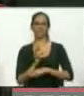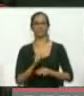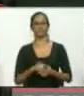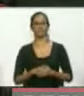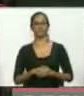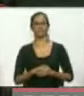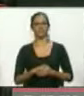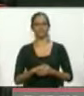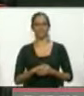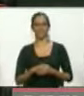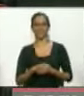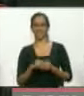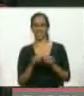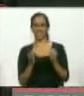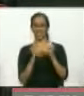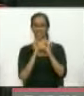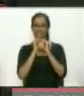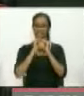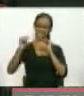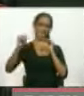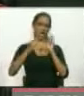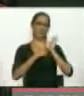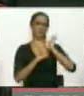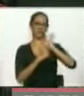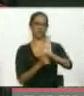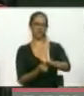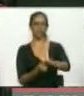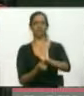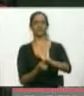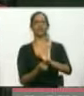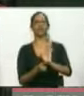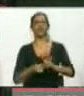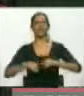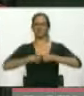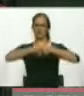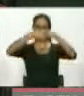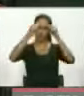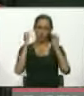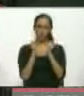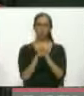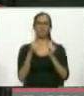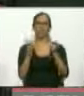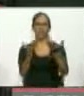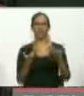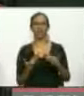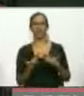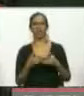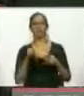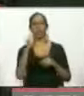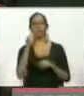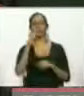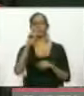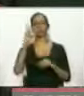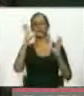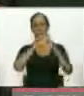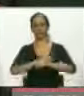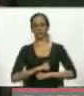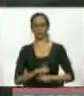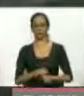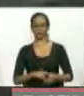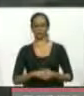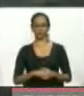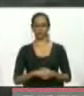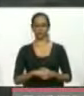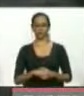arras de vuelo a mostrar lo que la coña venta son que se están dando todos y 42 de la noche vamos por el vídeo